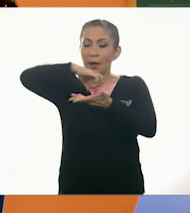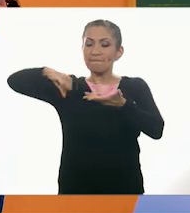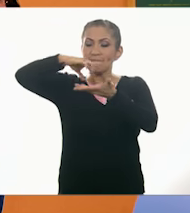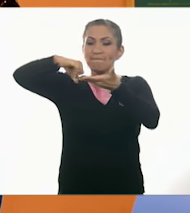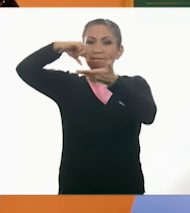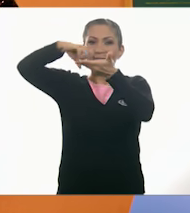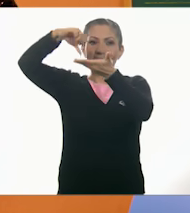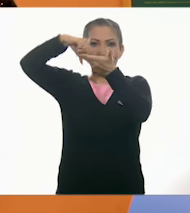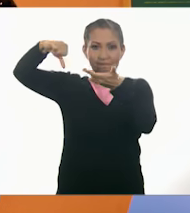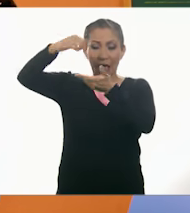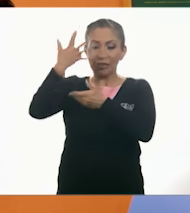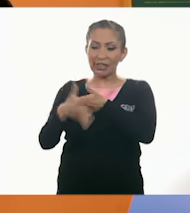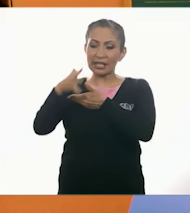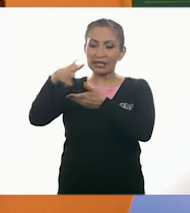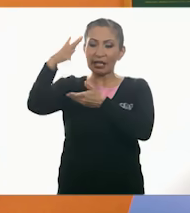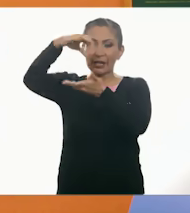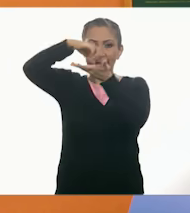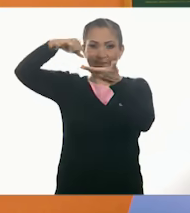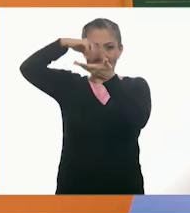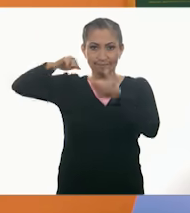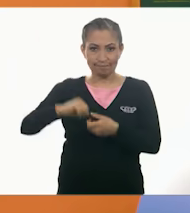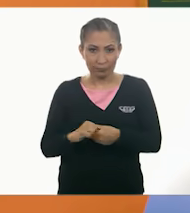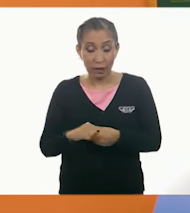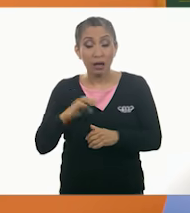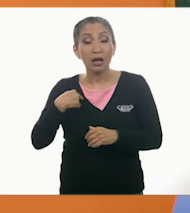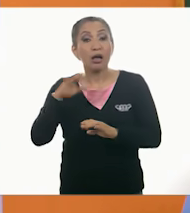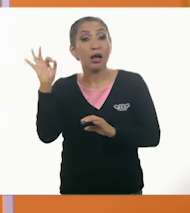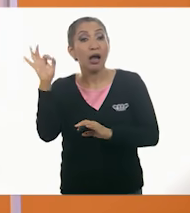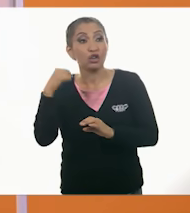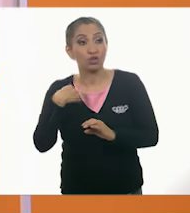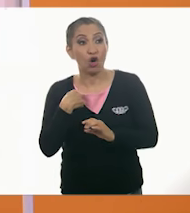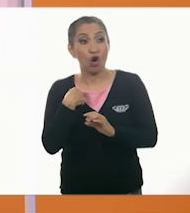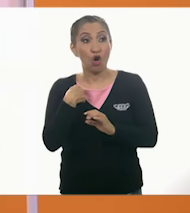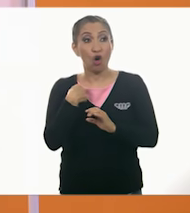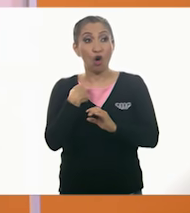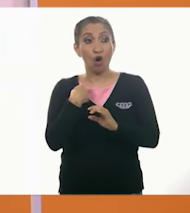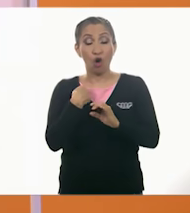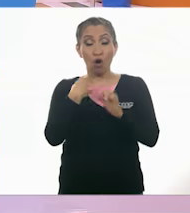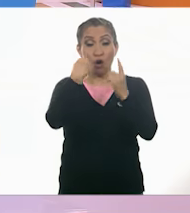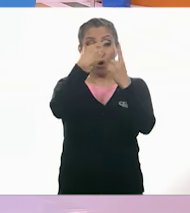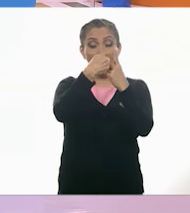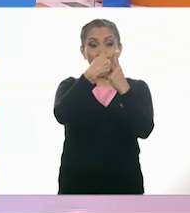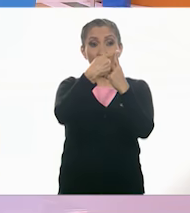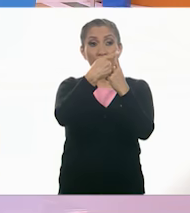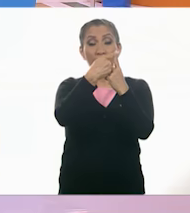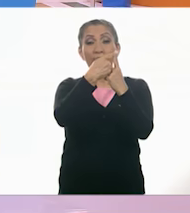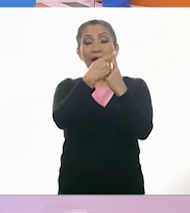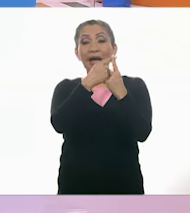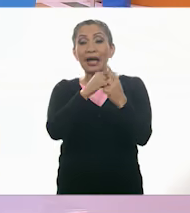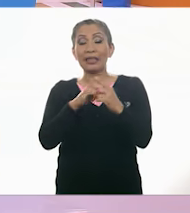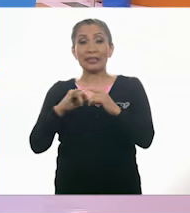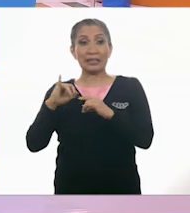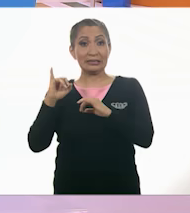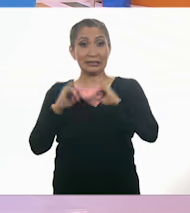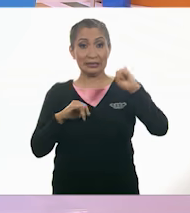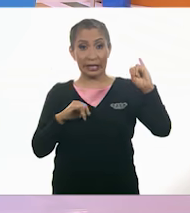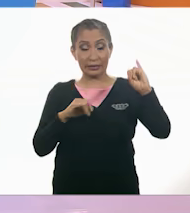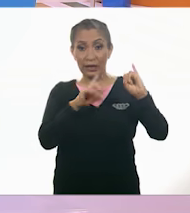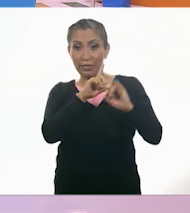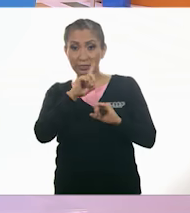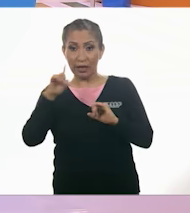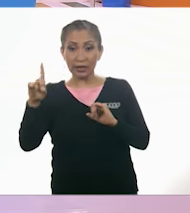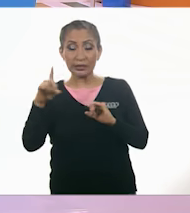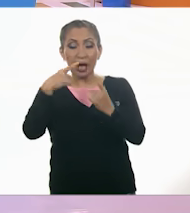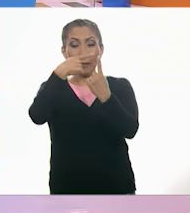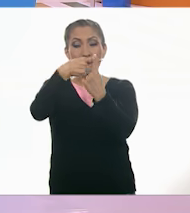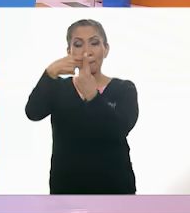restar 10 unidades. Si sumo de izquierda a derecha, voy a sumar una unidad,